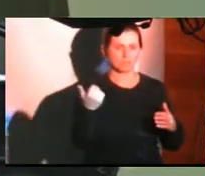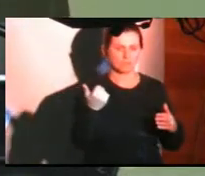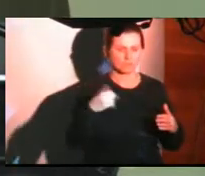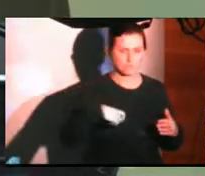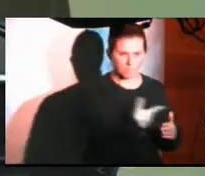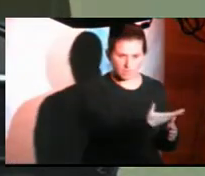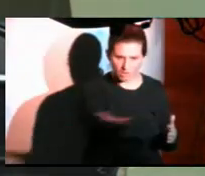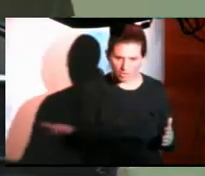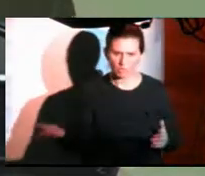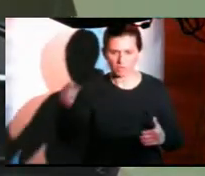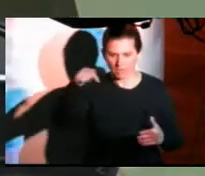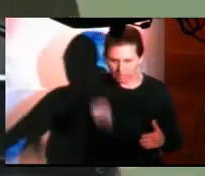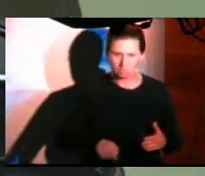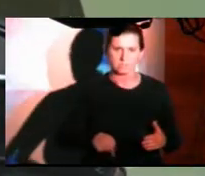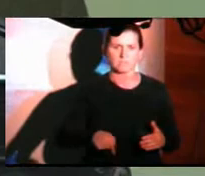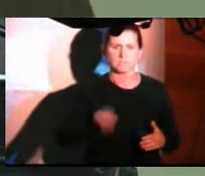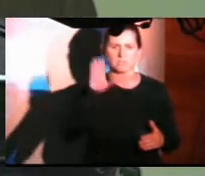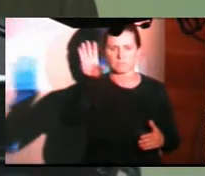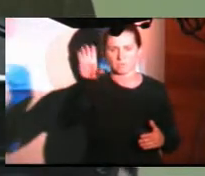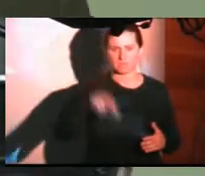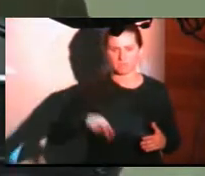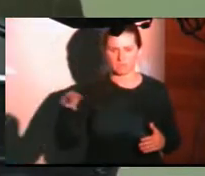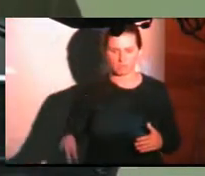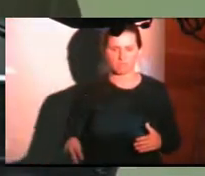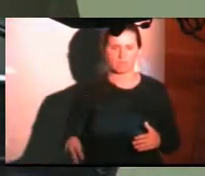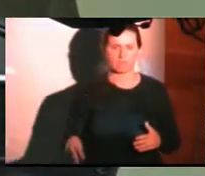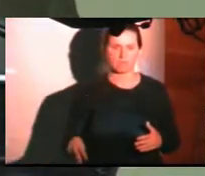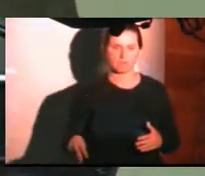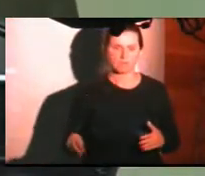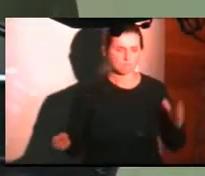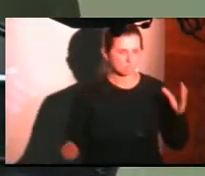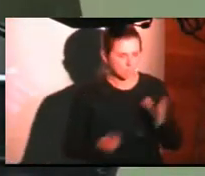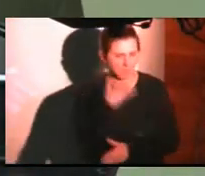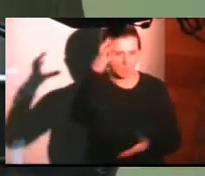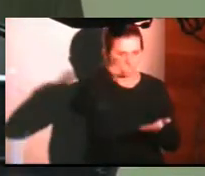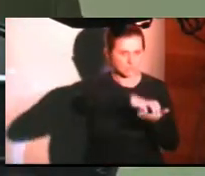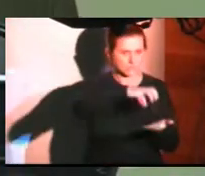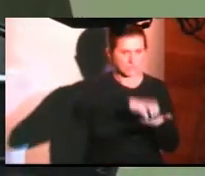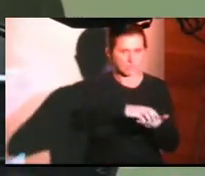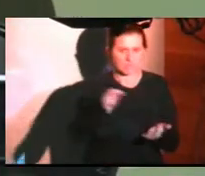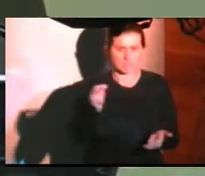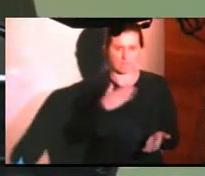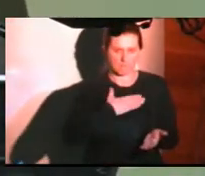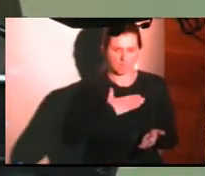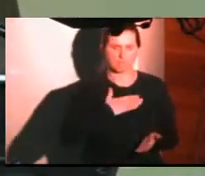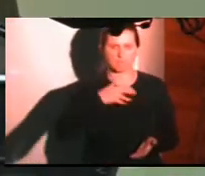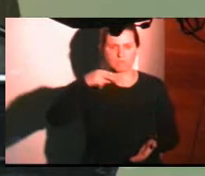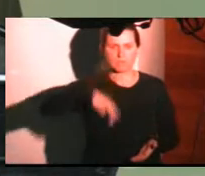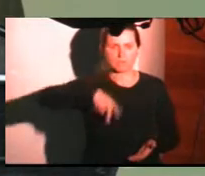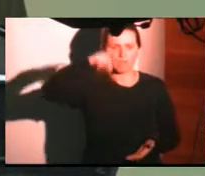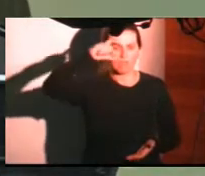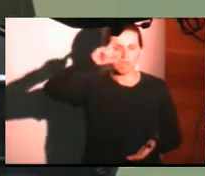como vimos el avance, creamos nuestra propia empresa, Neutix,